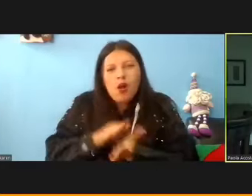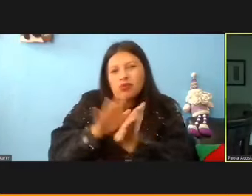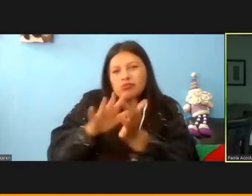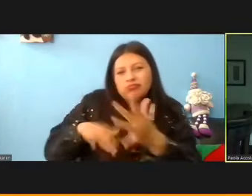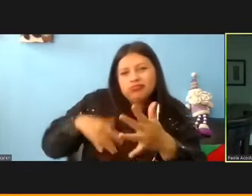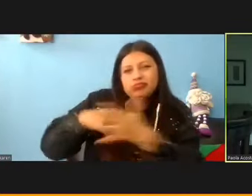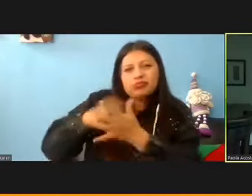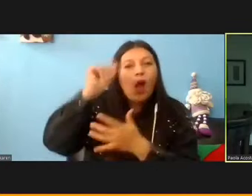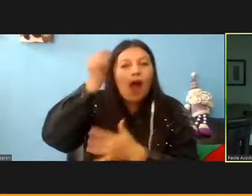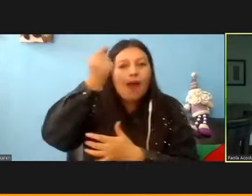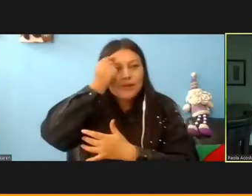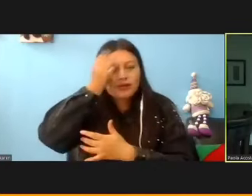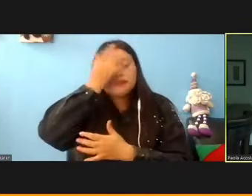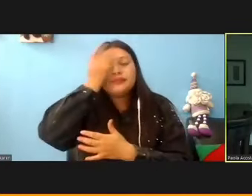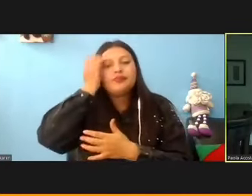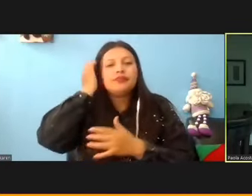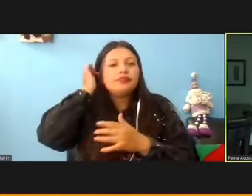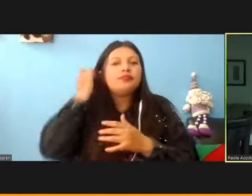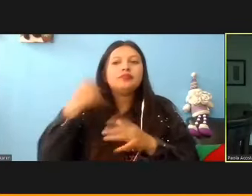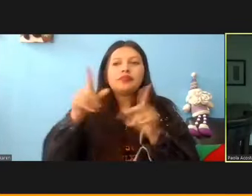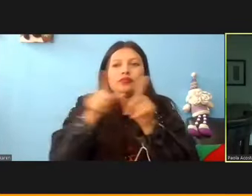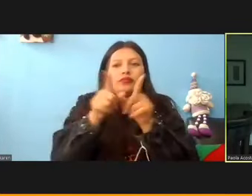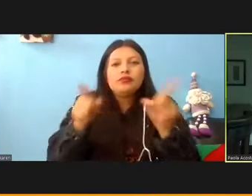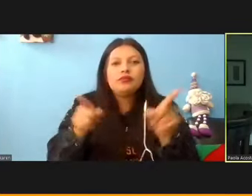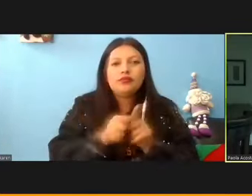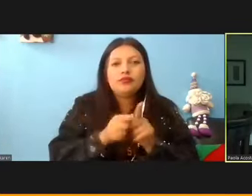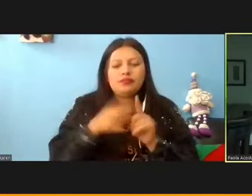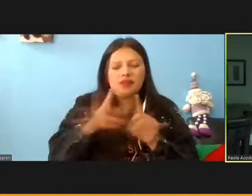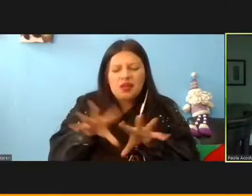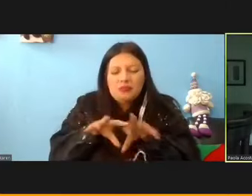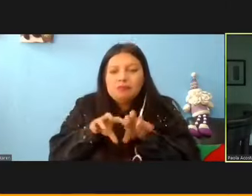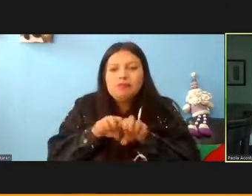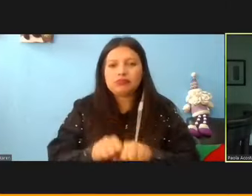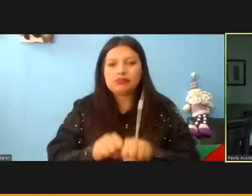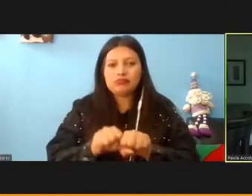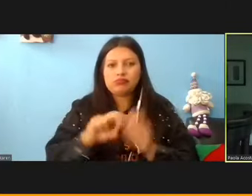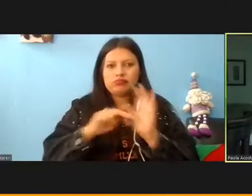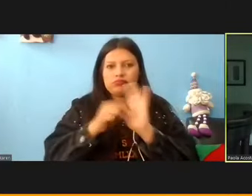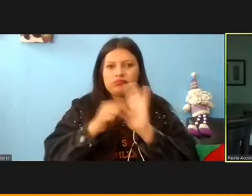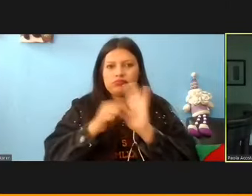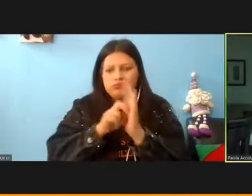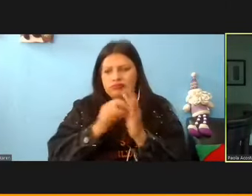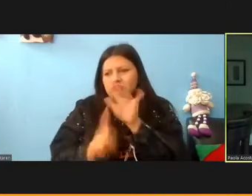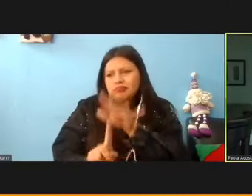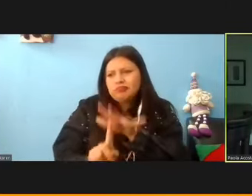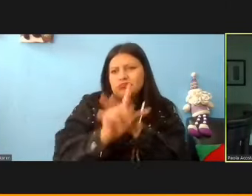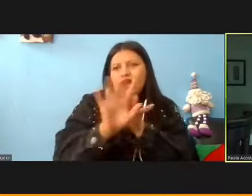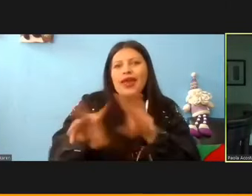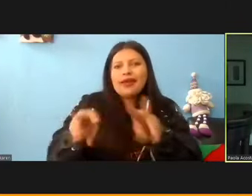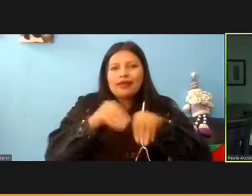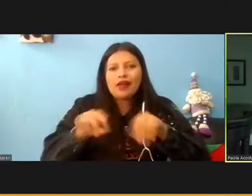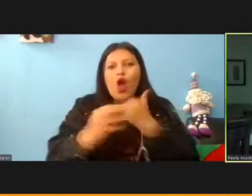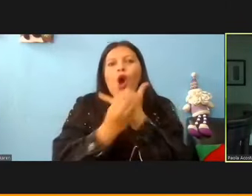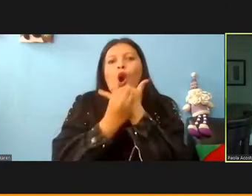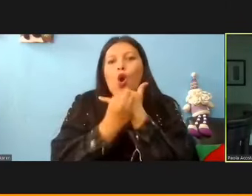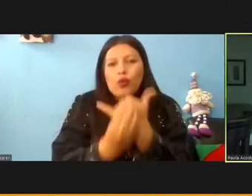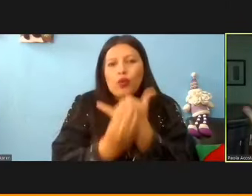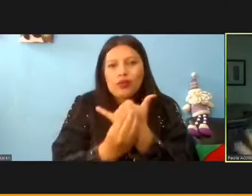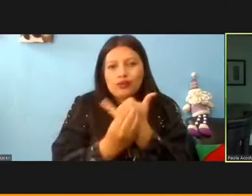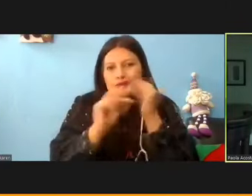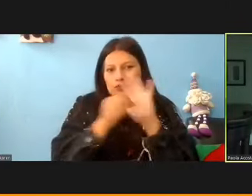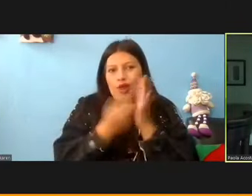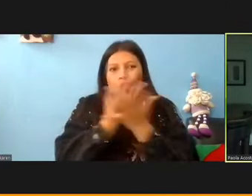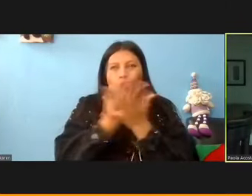memoria son situados y se arraigan, ¿no? Y emergen en territorios concretos. Es decir, en